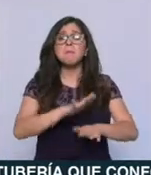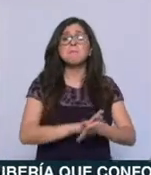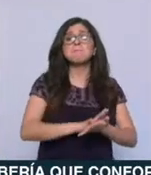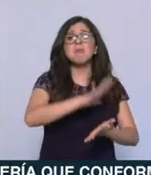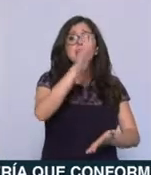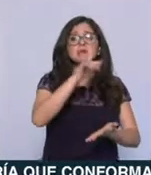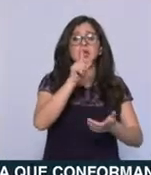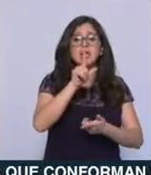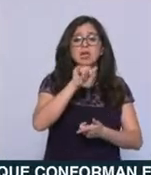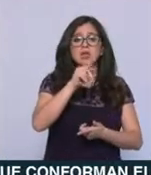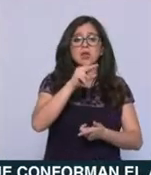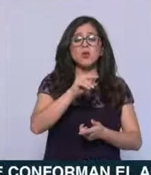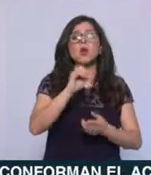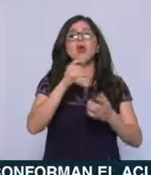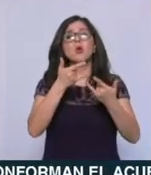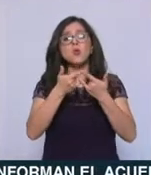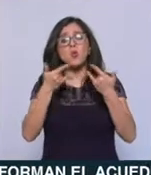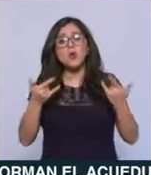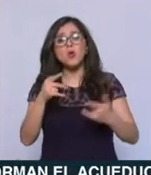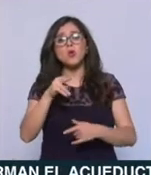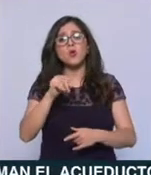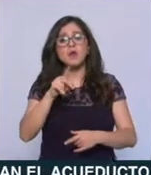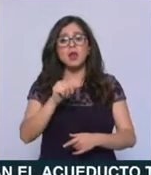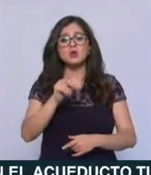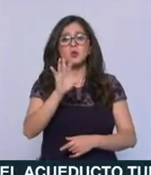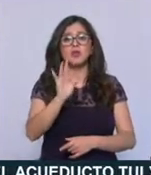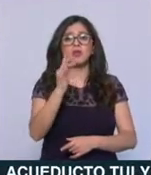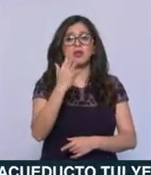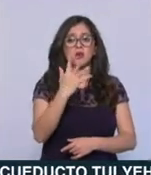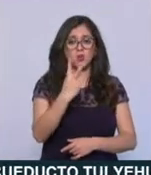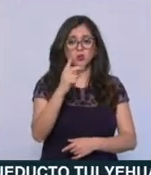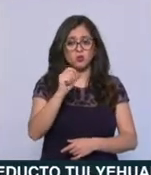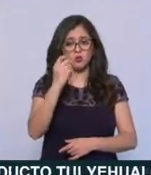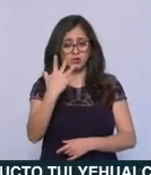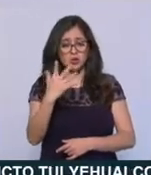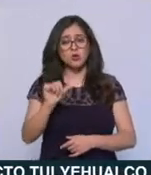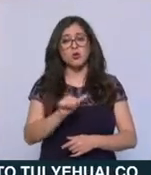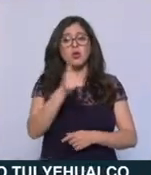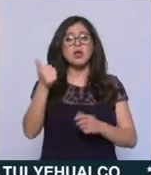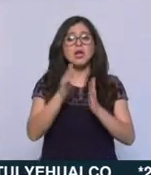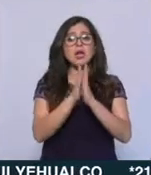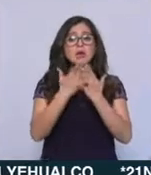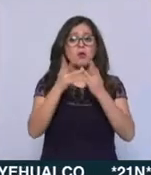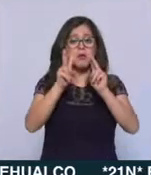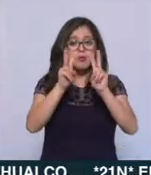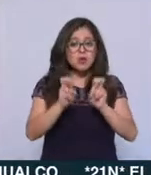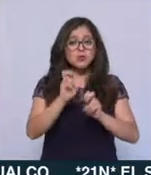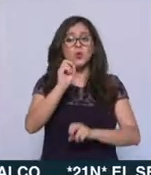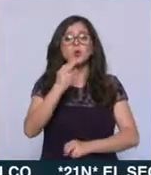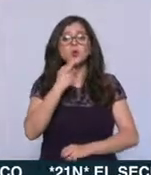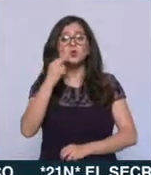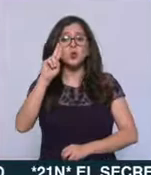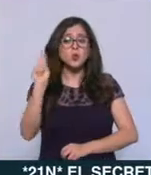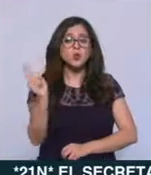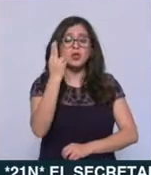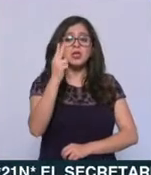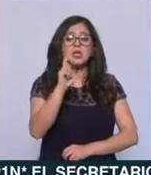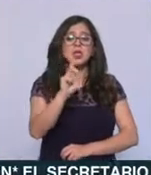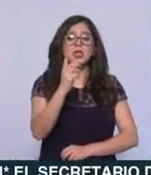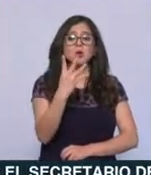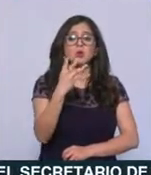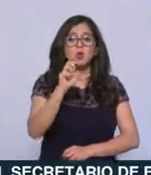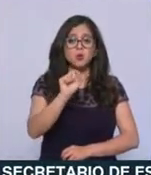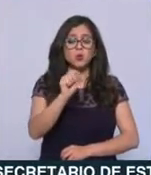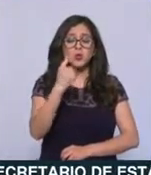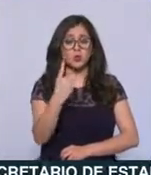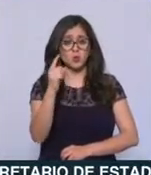y novelas, con 42.5%, seguida de libros de texto o de uso universitario, con